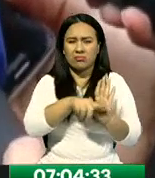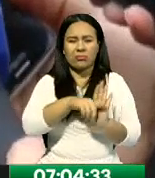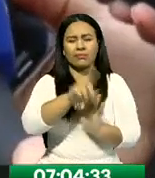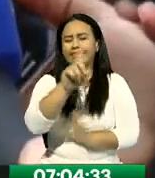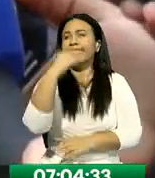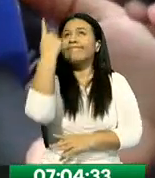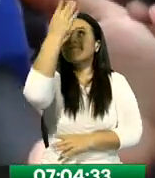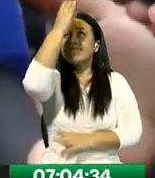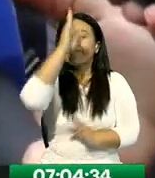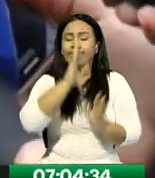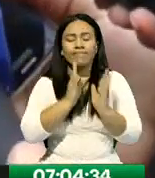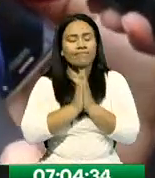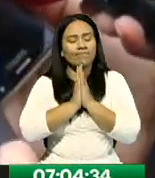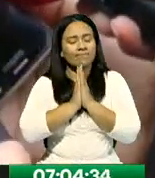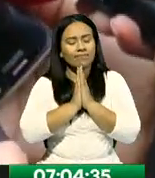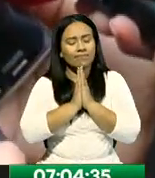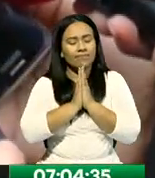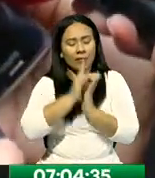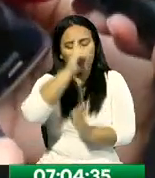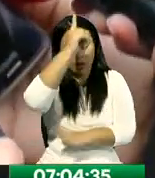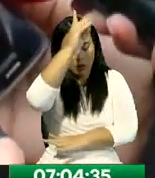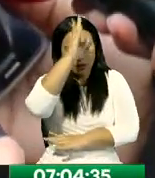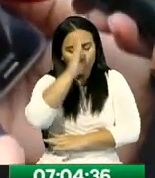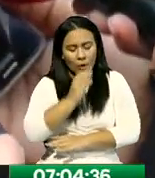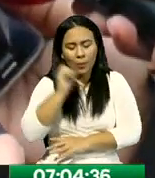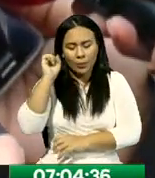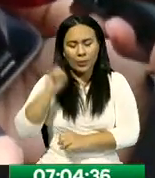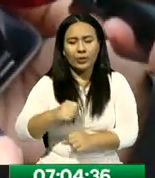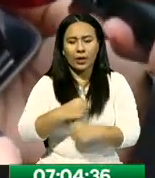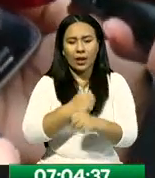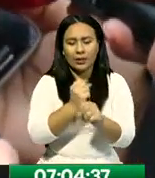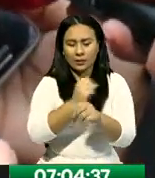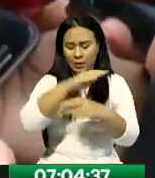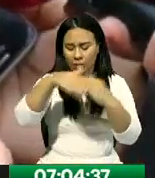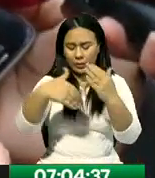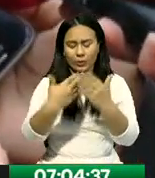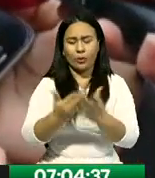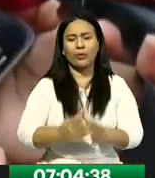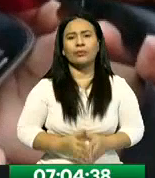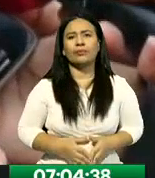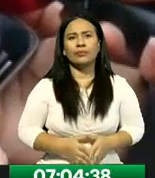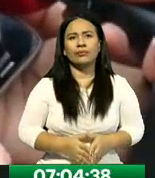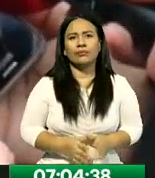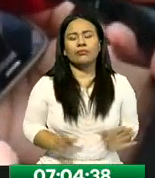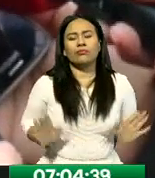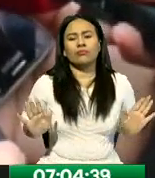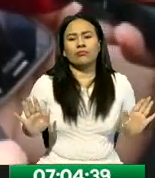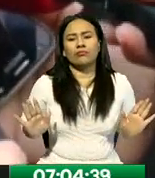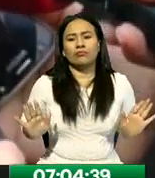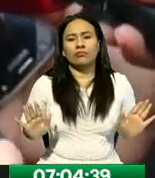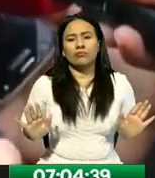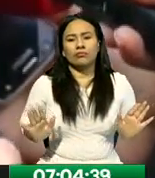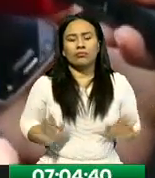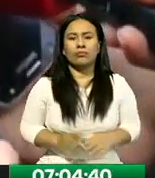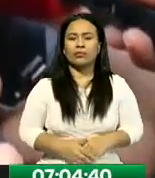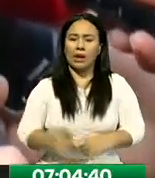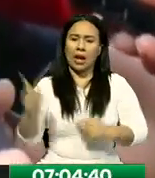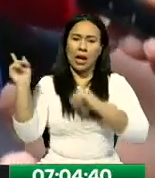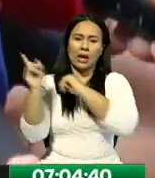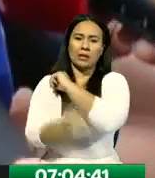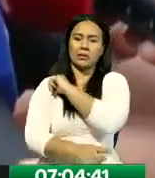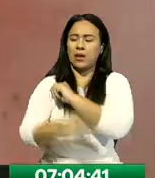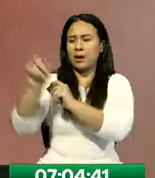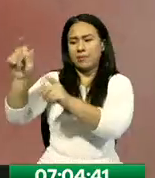en manos de Dios. Dios se encargará de rendirles el castigo que